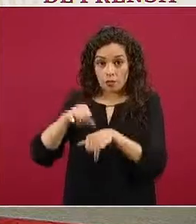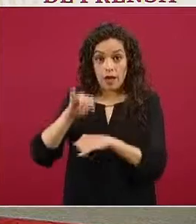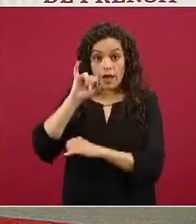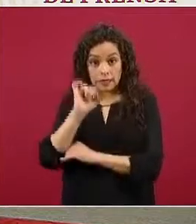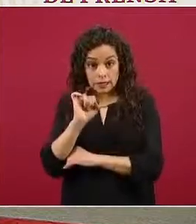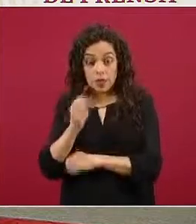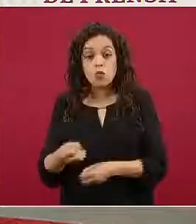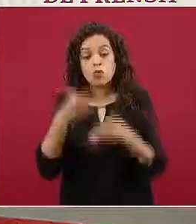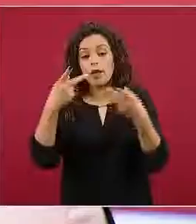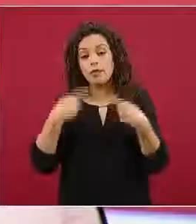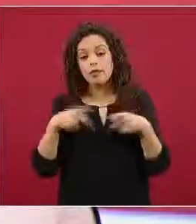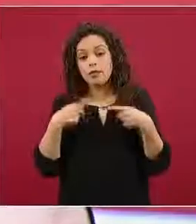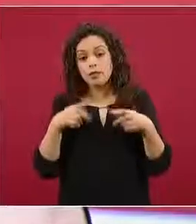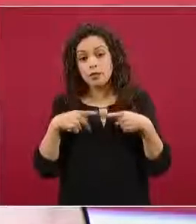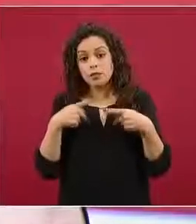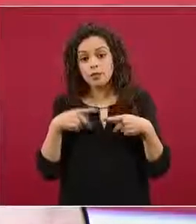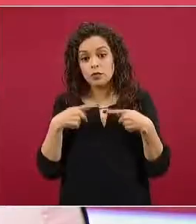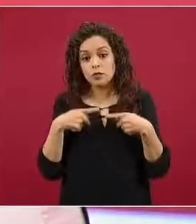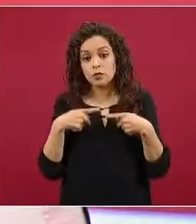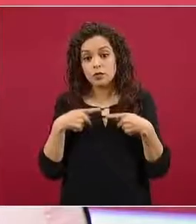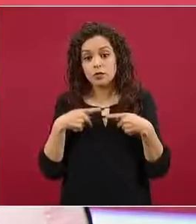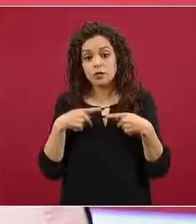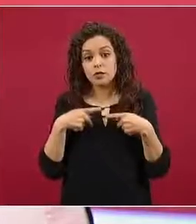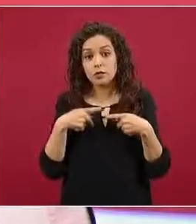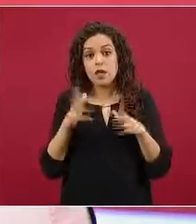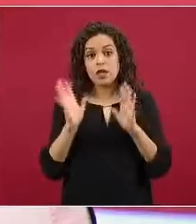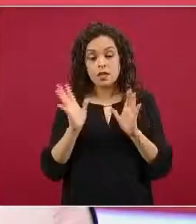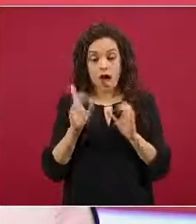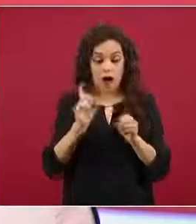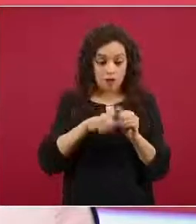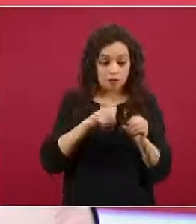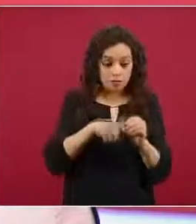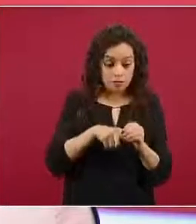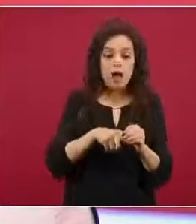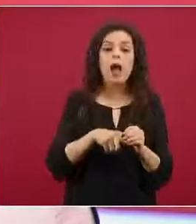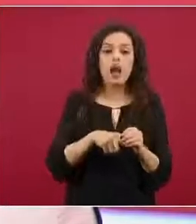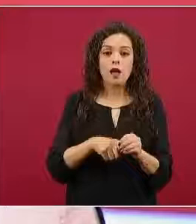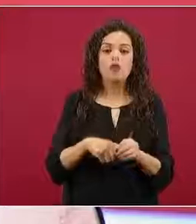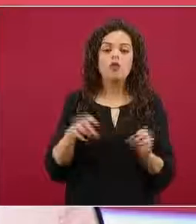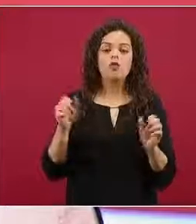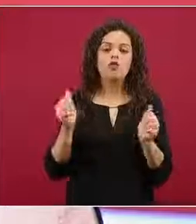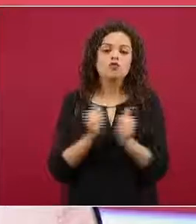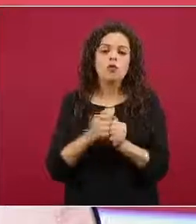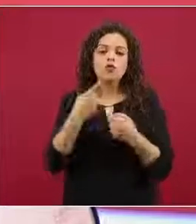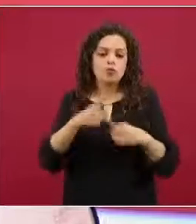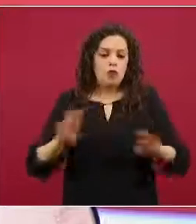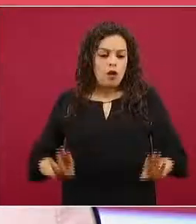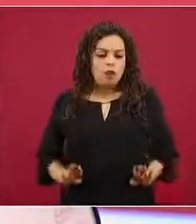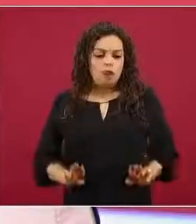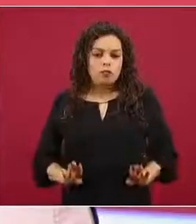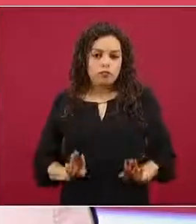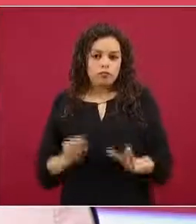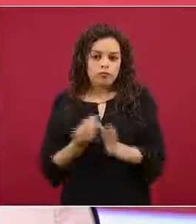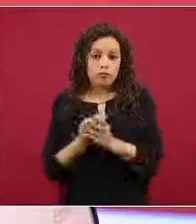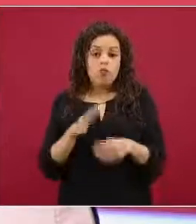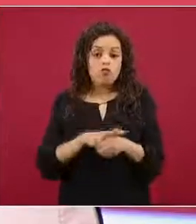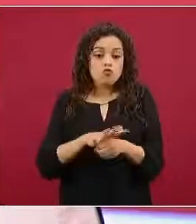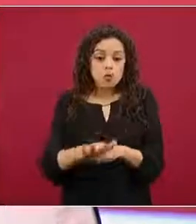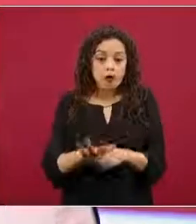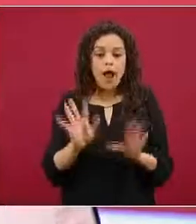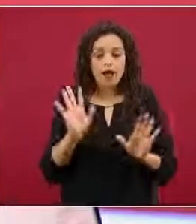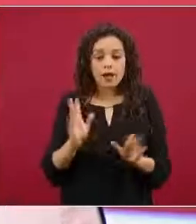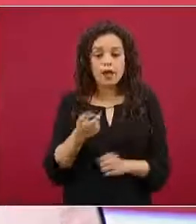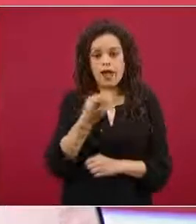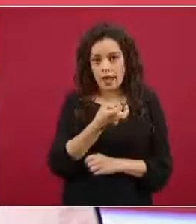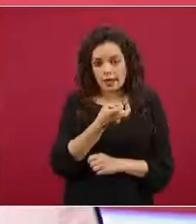cuántas personas se han reclutado y de qué características. Lo que se puede